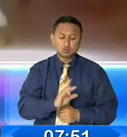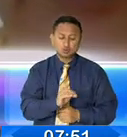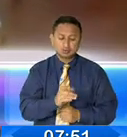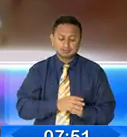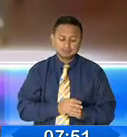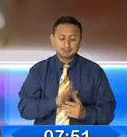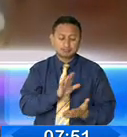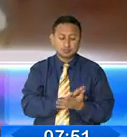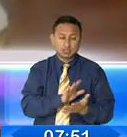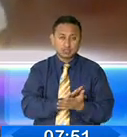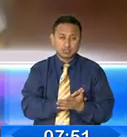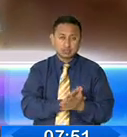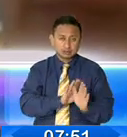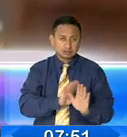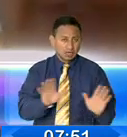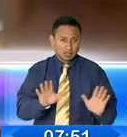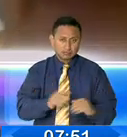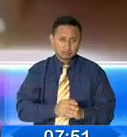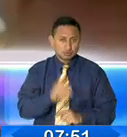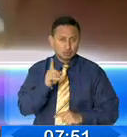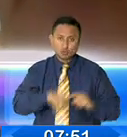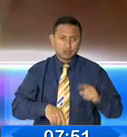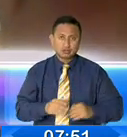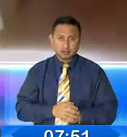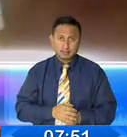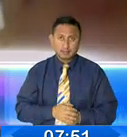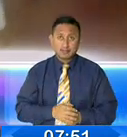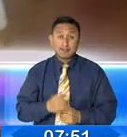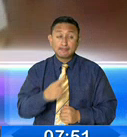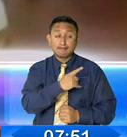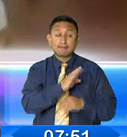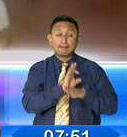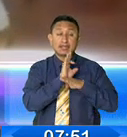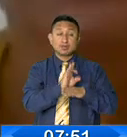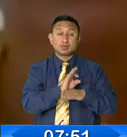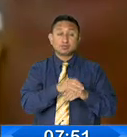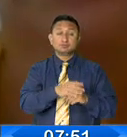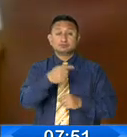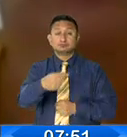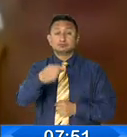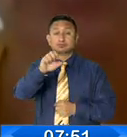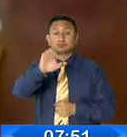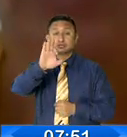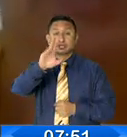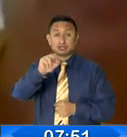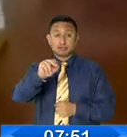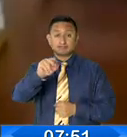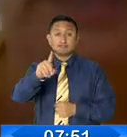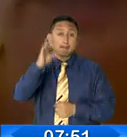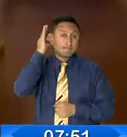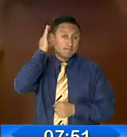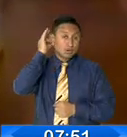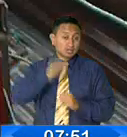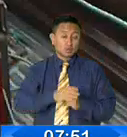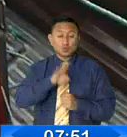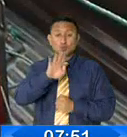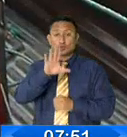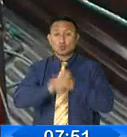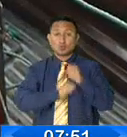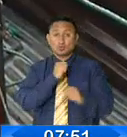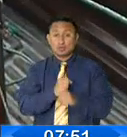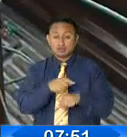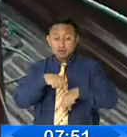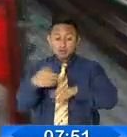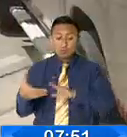tranquilízate, ya no se puede. Este es el testimonio de Greta Encalada, hermana de una señora de 45 años de edad que falleció